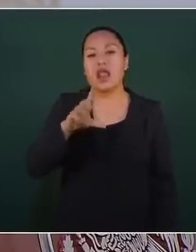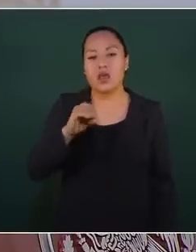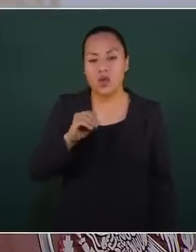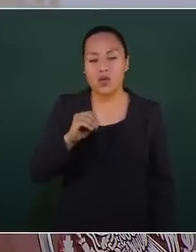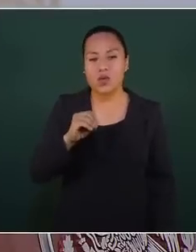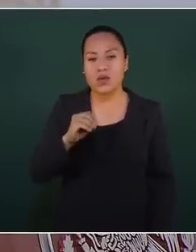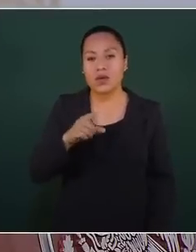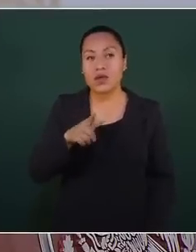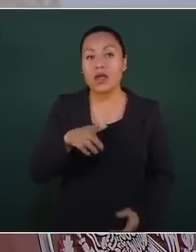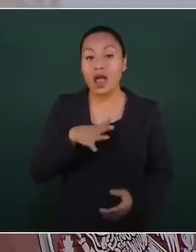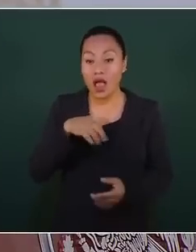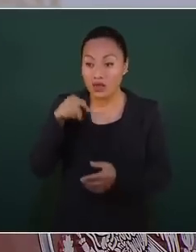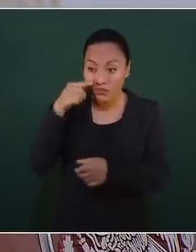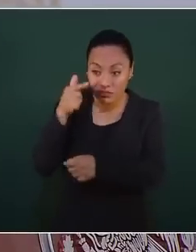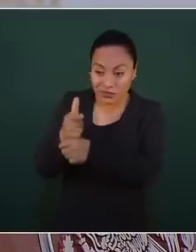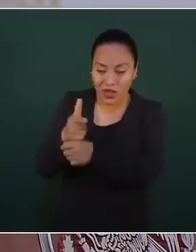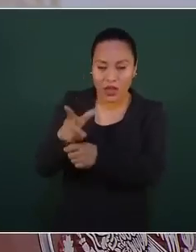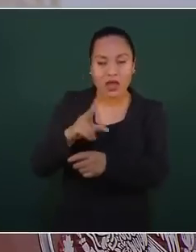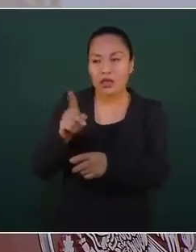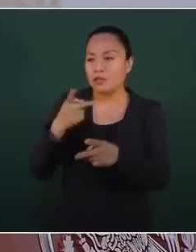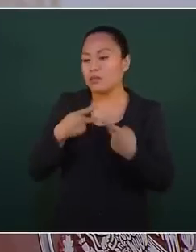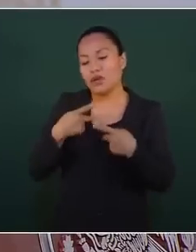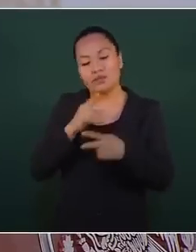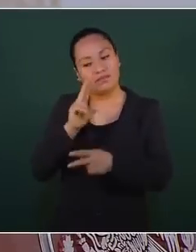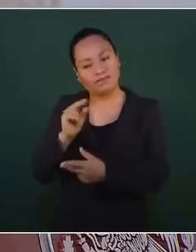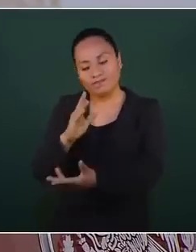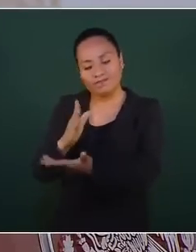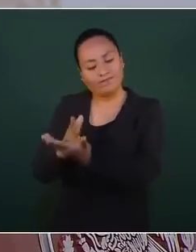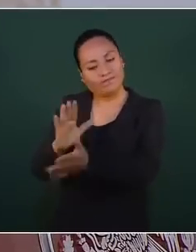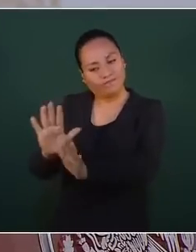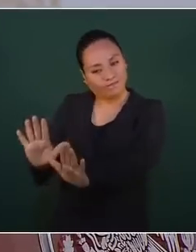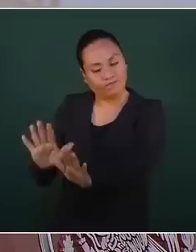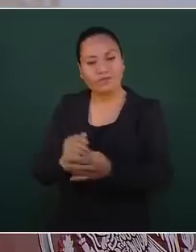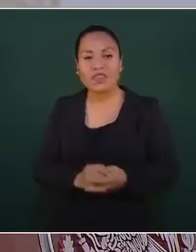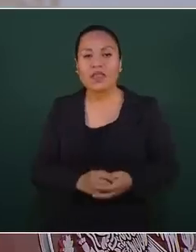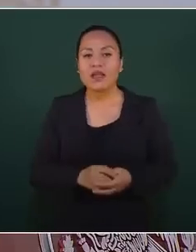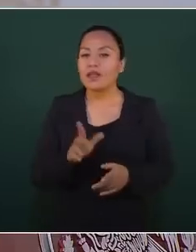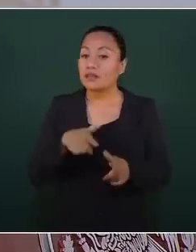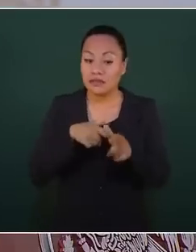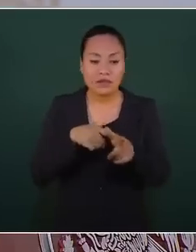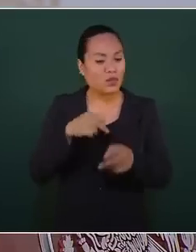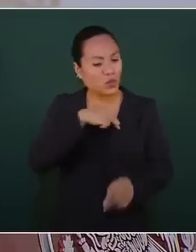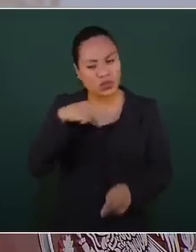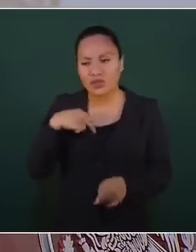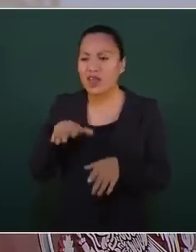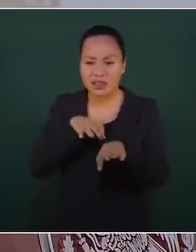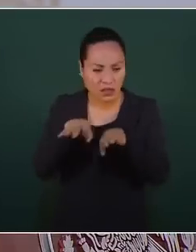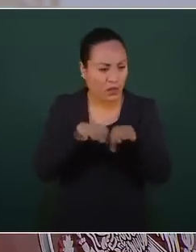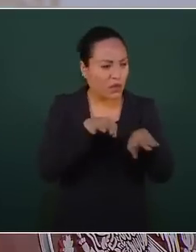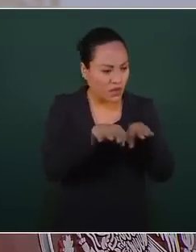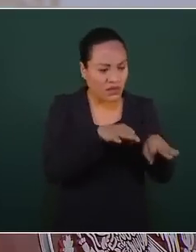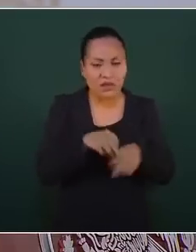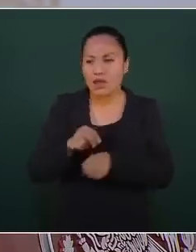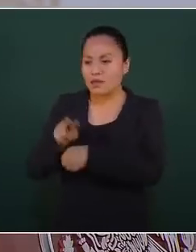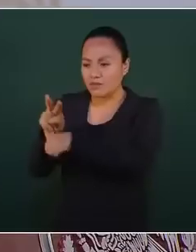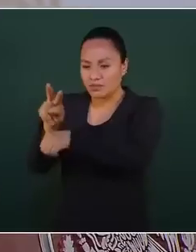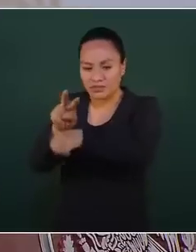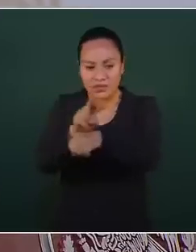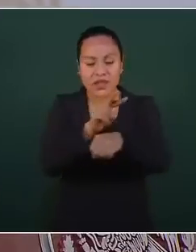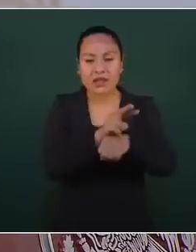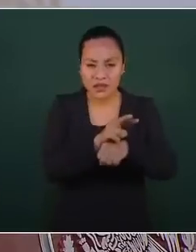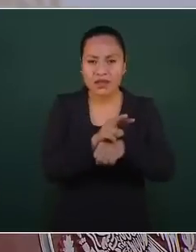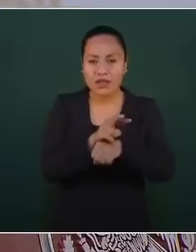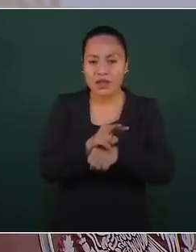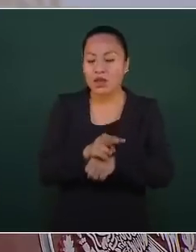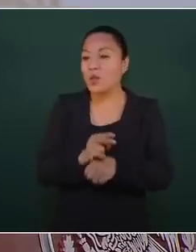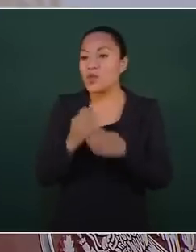en Chalco, donde se inmovilizó la pipa. También seguimos nosotros realizando la supervisión de